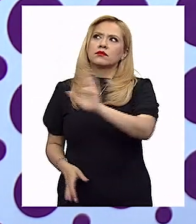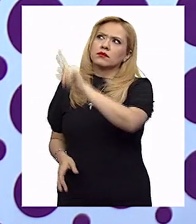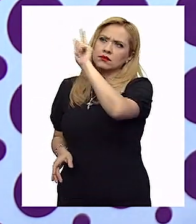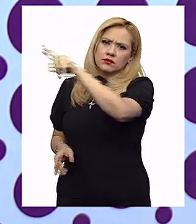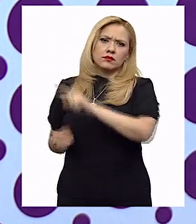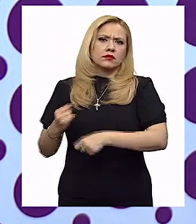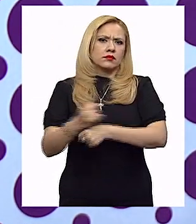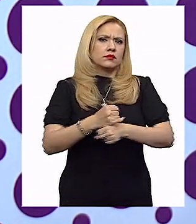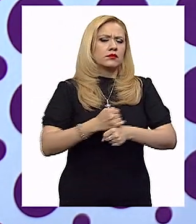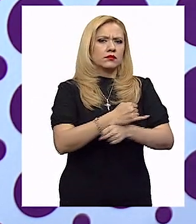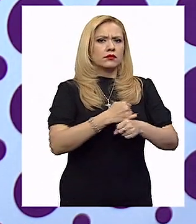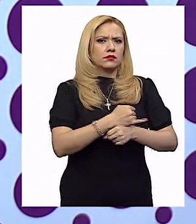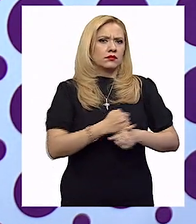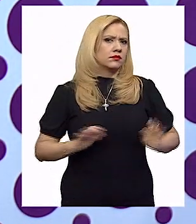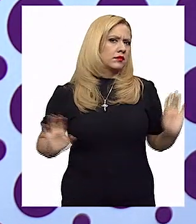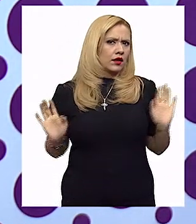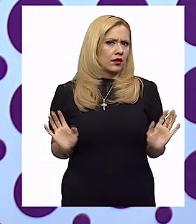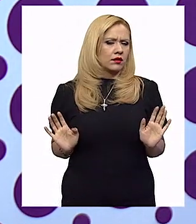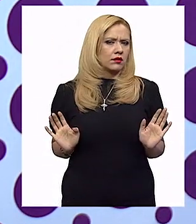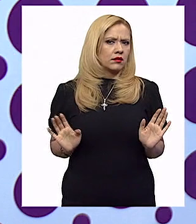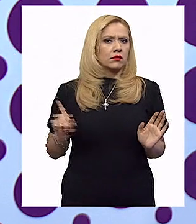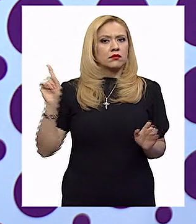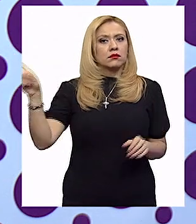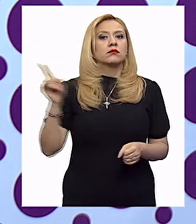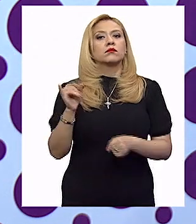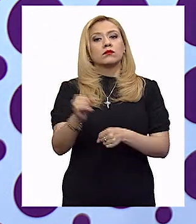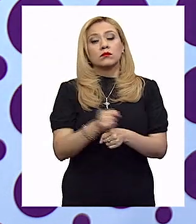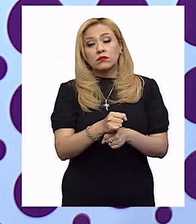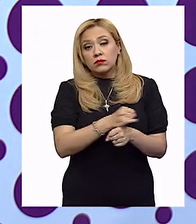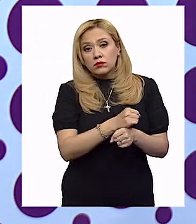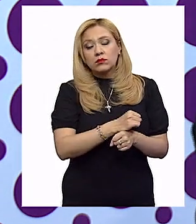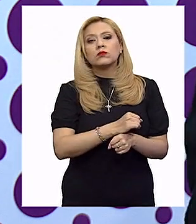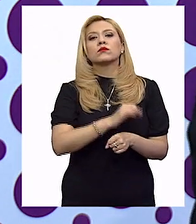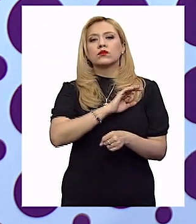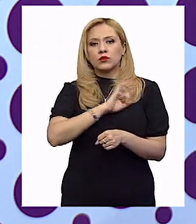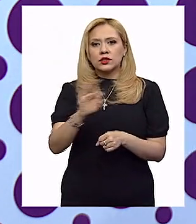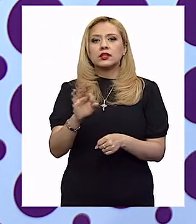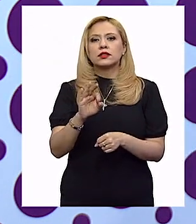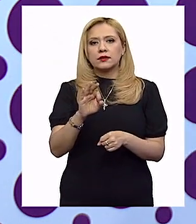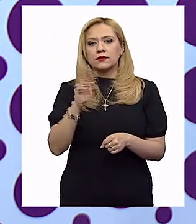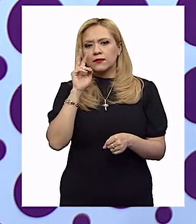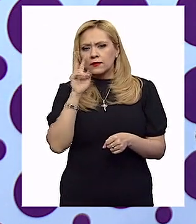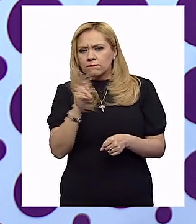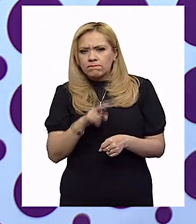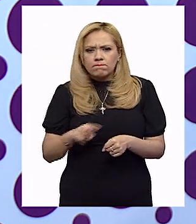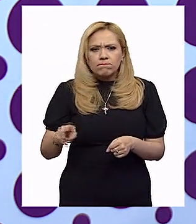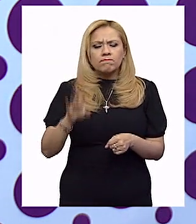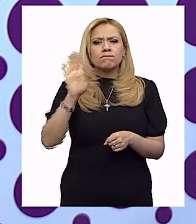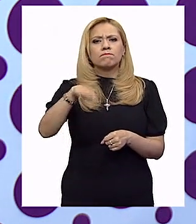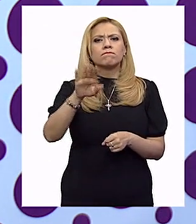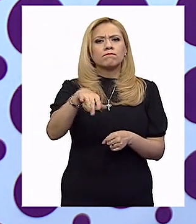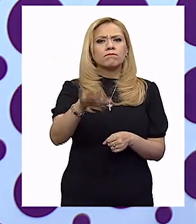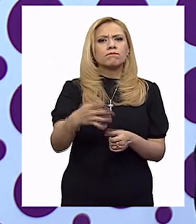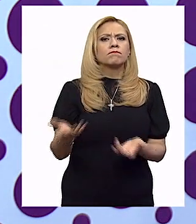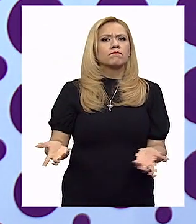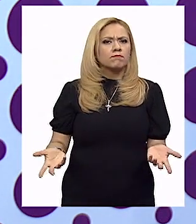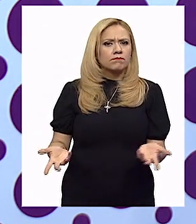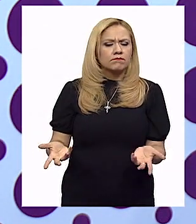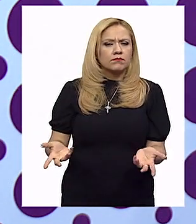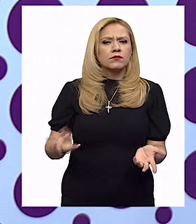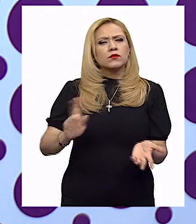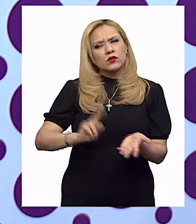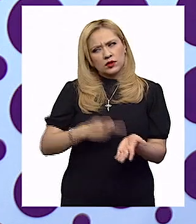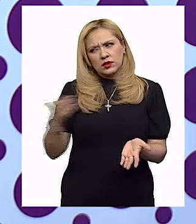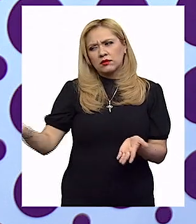investigación que le pertoca. Y la unidad de investigación tenga algún tipo de canal que le pueda preguntar, que eso otra vez se puede hacer